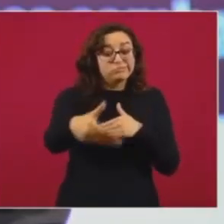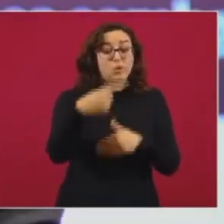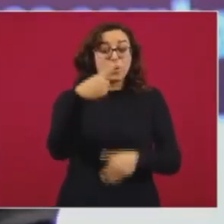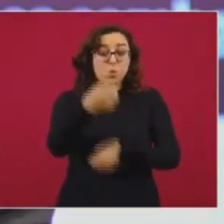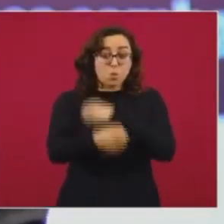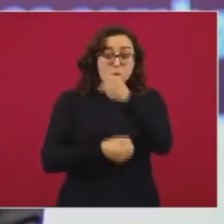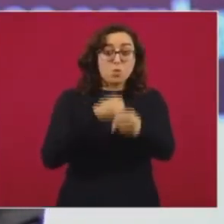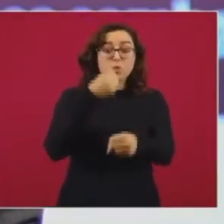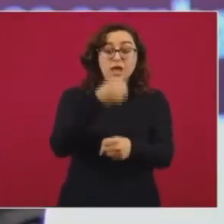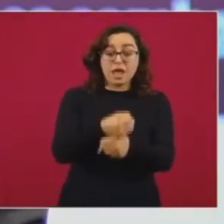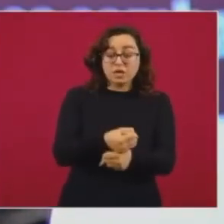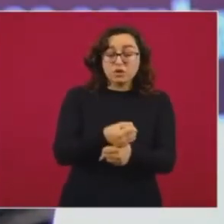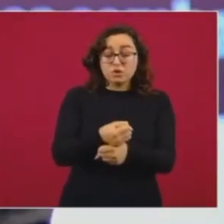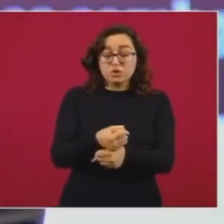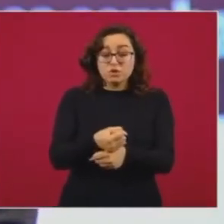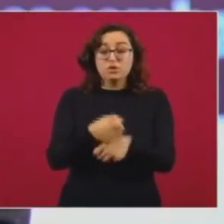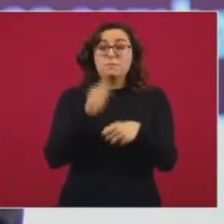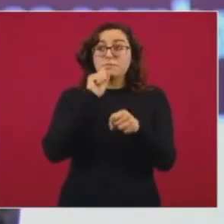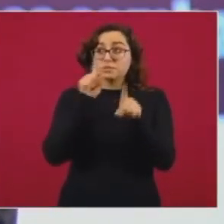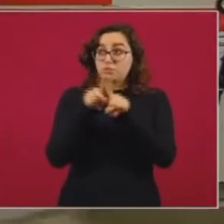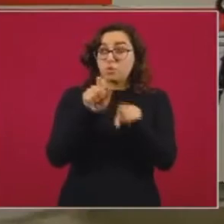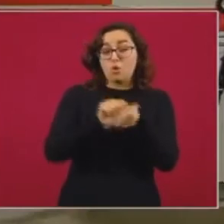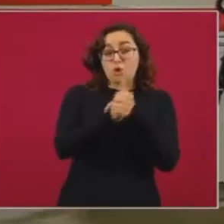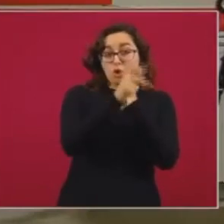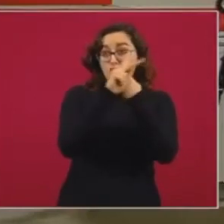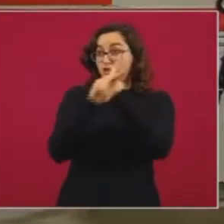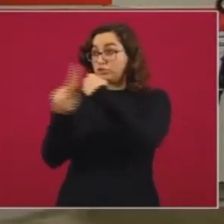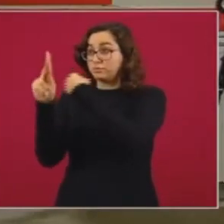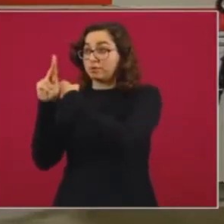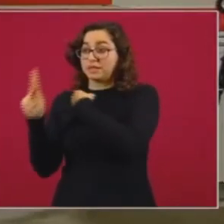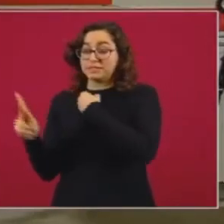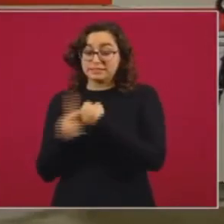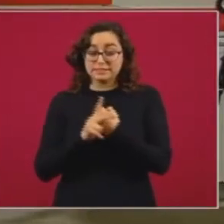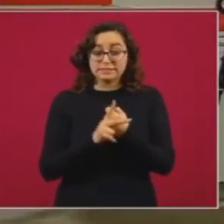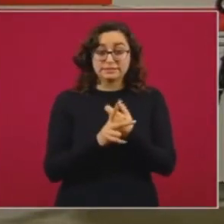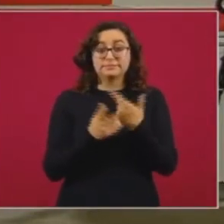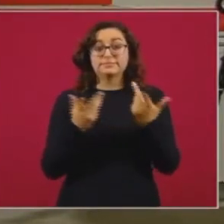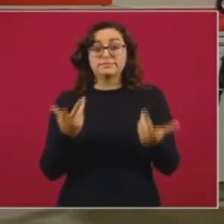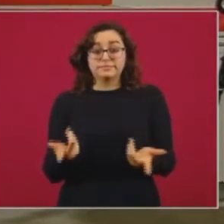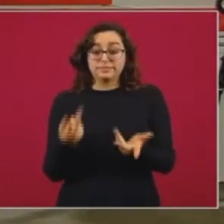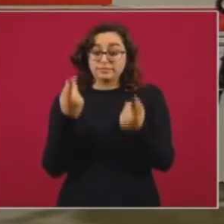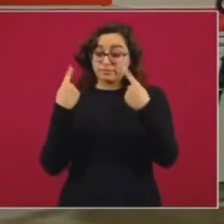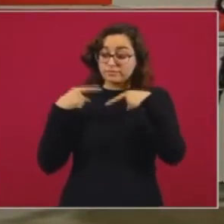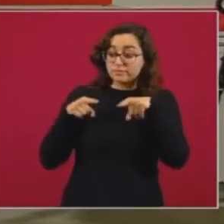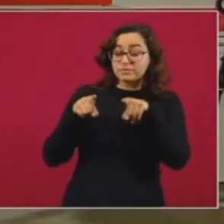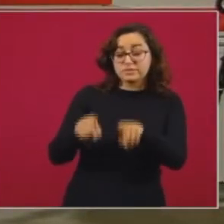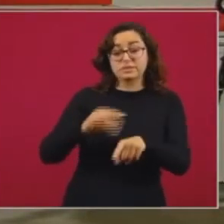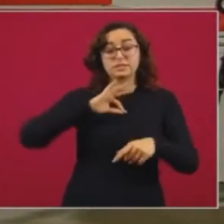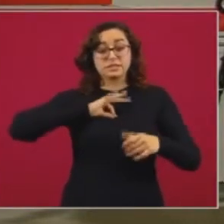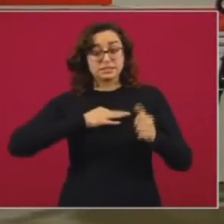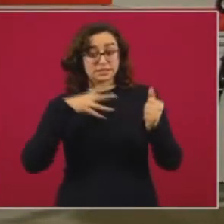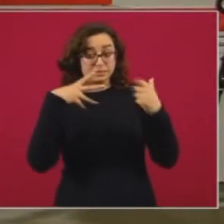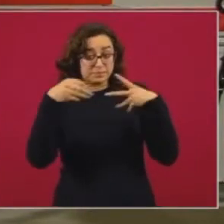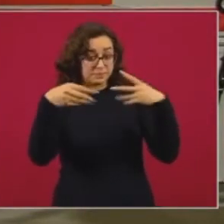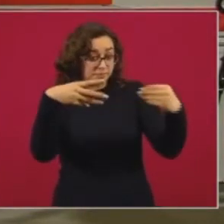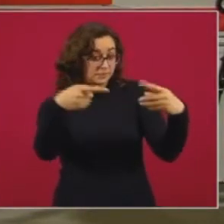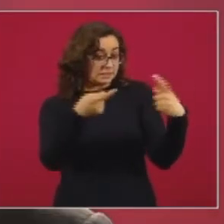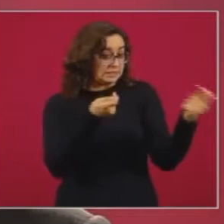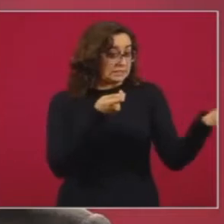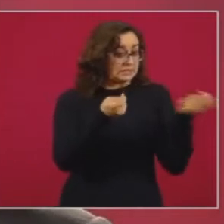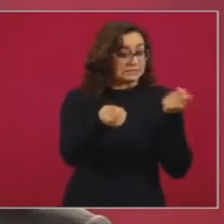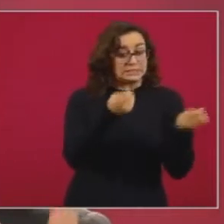de estar con los dos esfuerzos: seguir mitigando la pandemia de COVID y seguir poniendo las